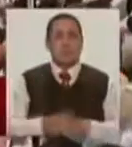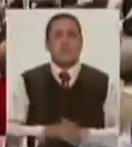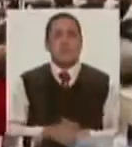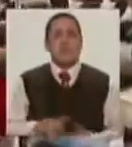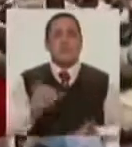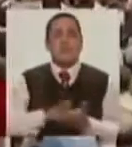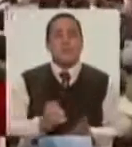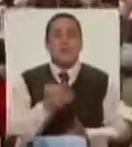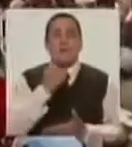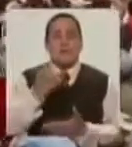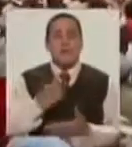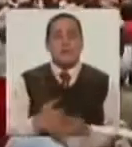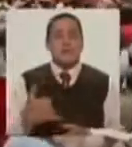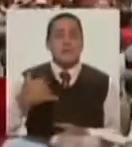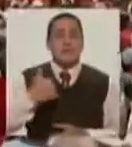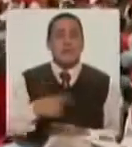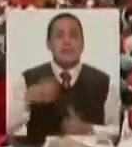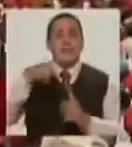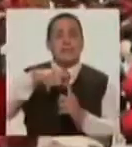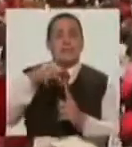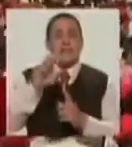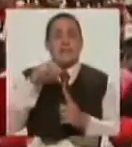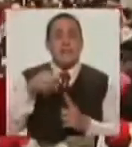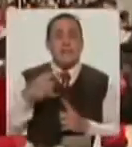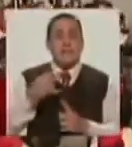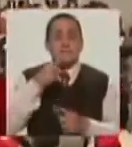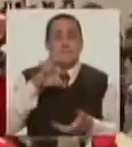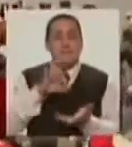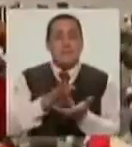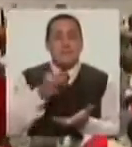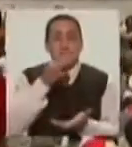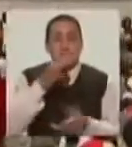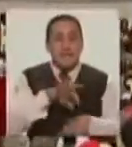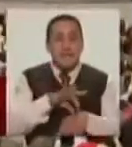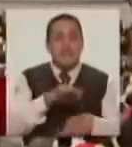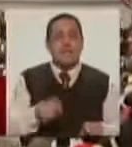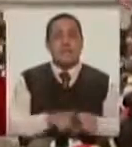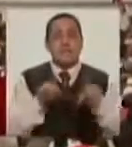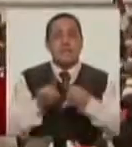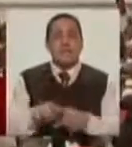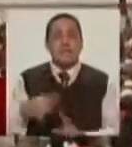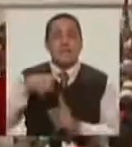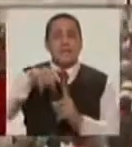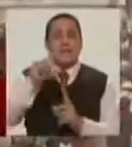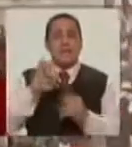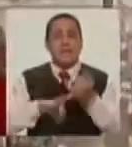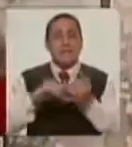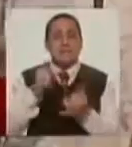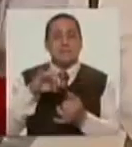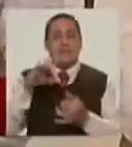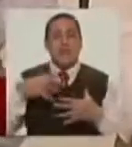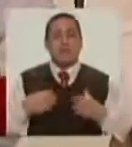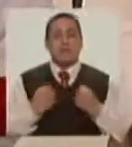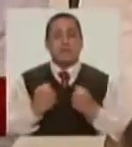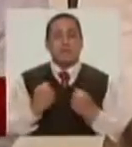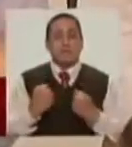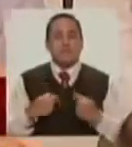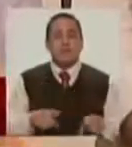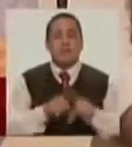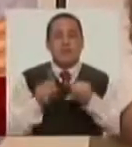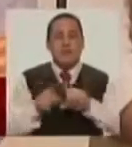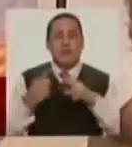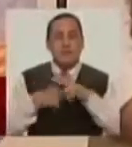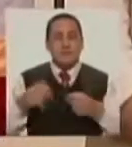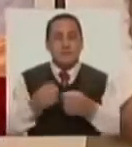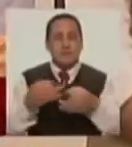próximamente, que es lo que es la telemedicina y la telesalud, gracias a la fibra óptica de banda ancha, y empezaremos con